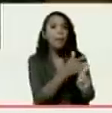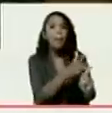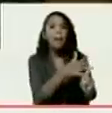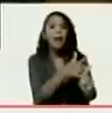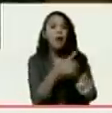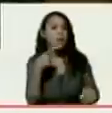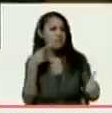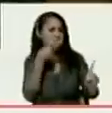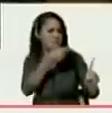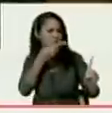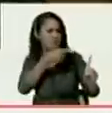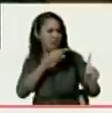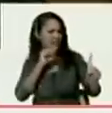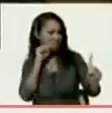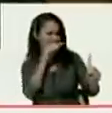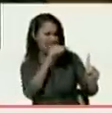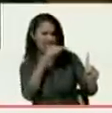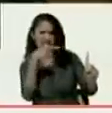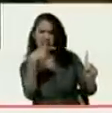señalados,